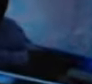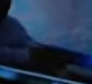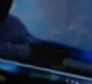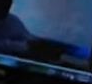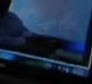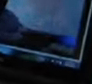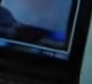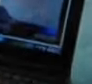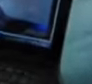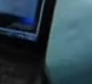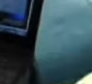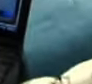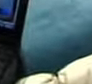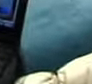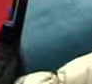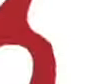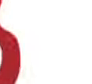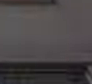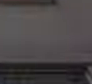de que yo lo agredí.